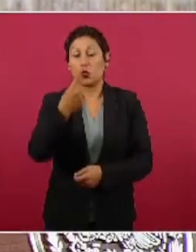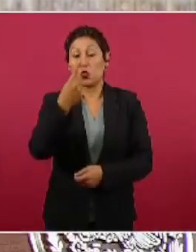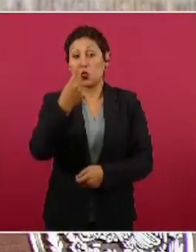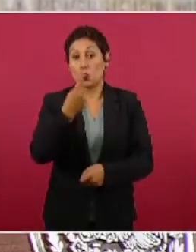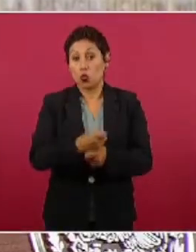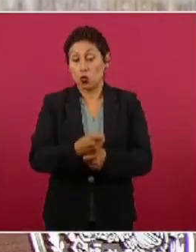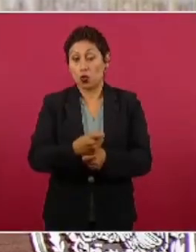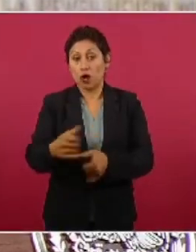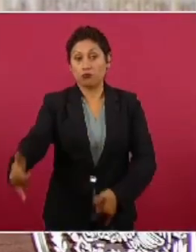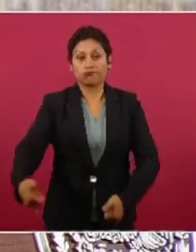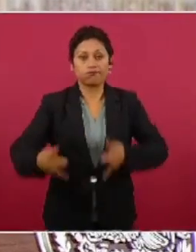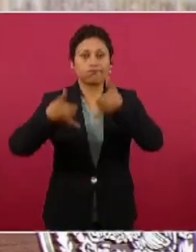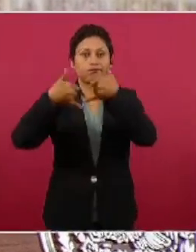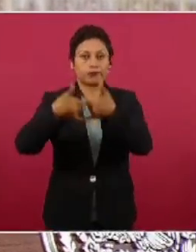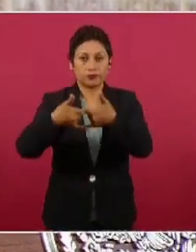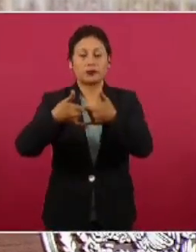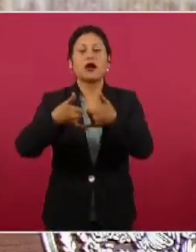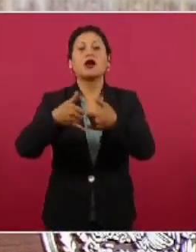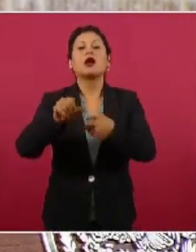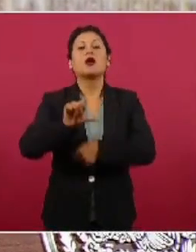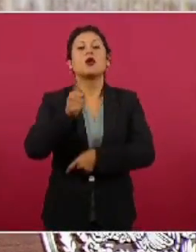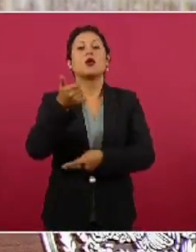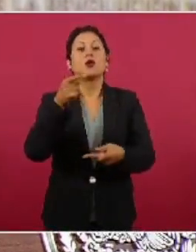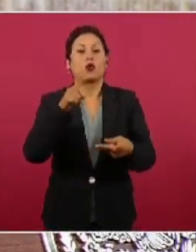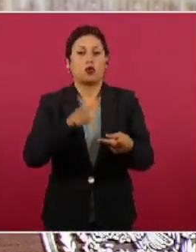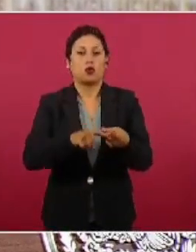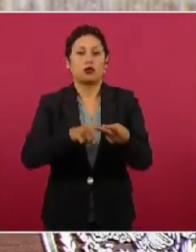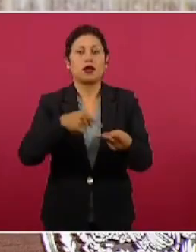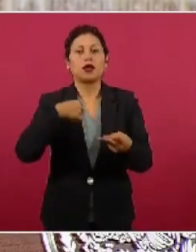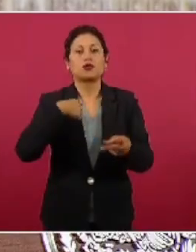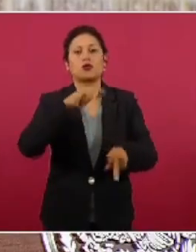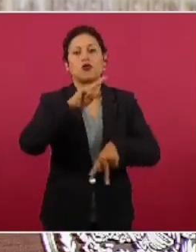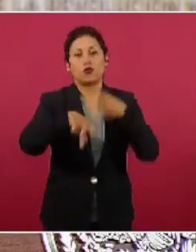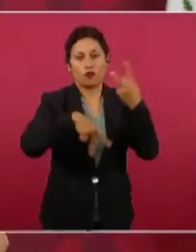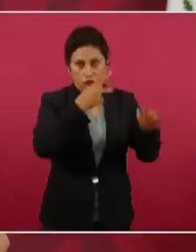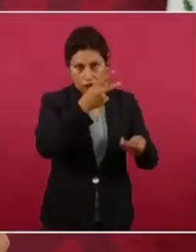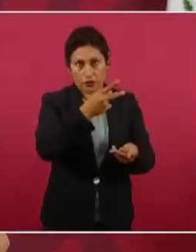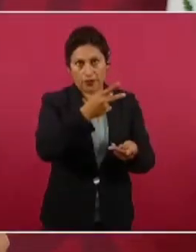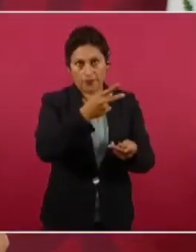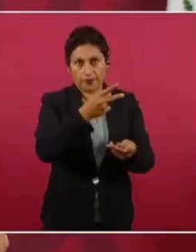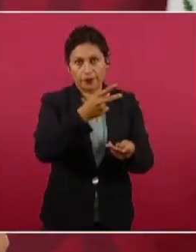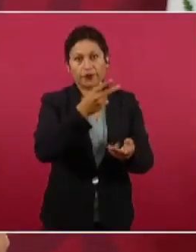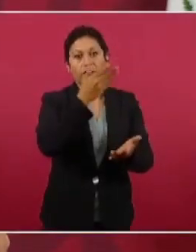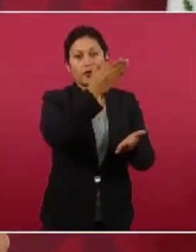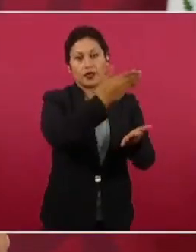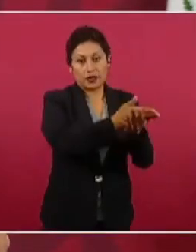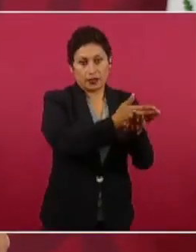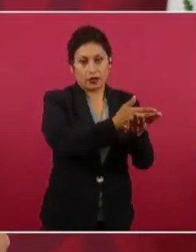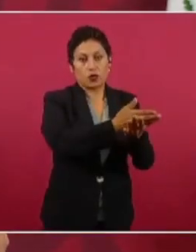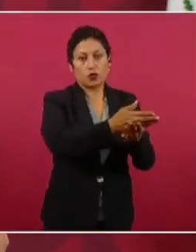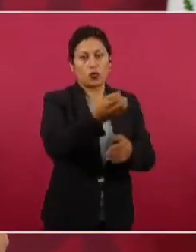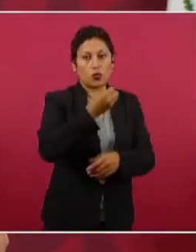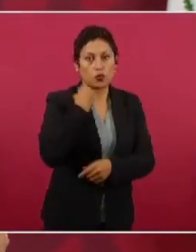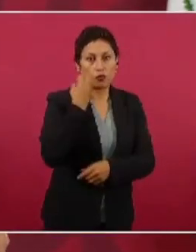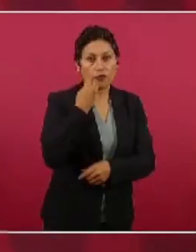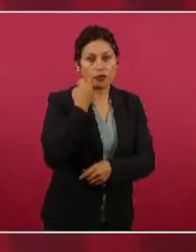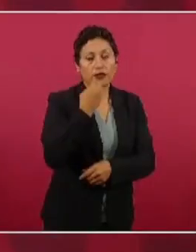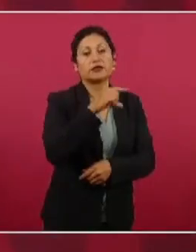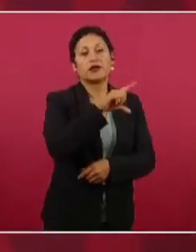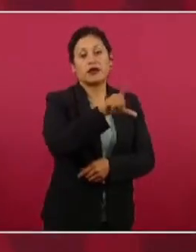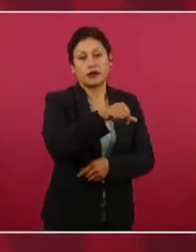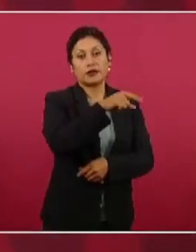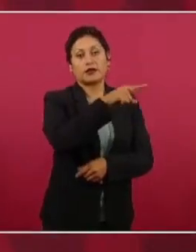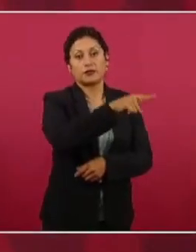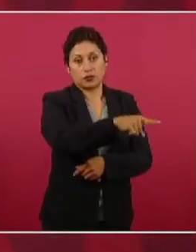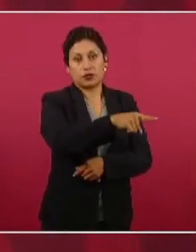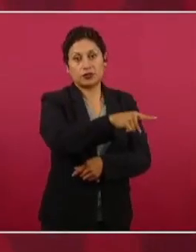estaban los medios, porque fui a Washington, tuvimos actos y el compromiso fue